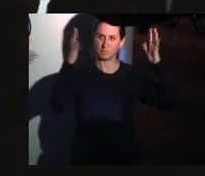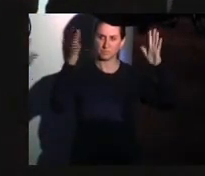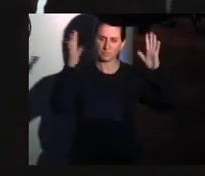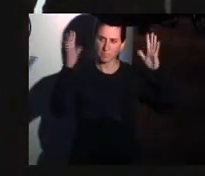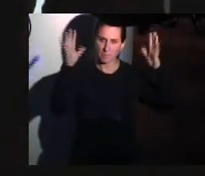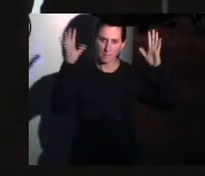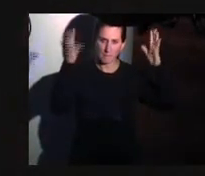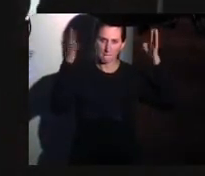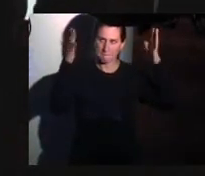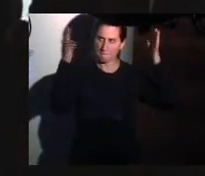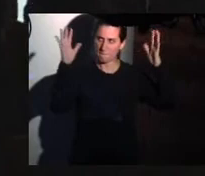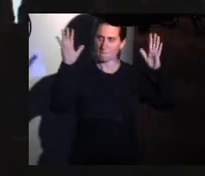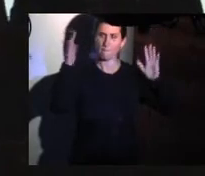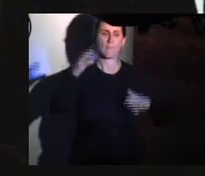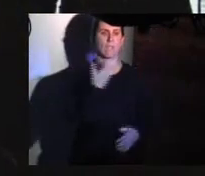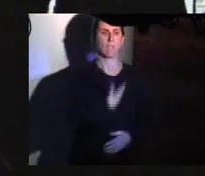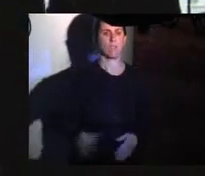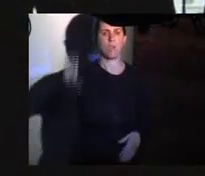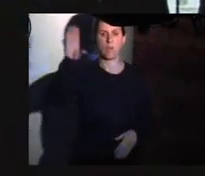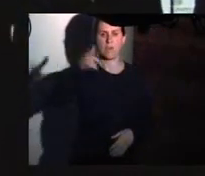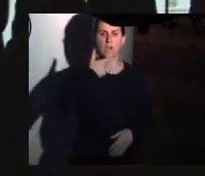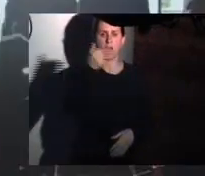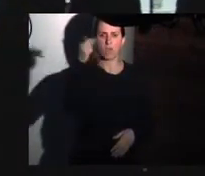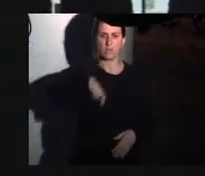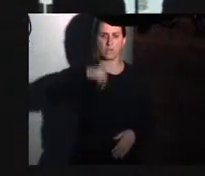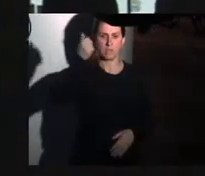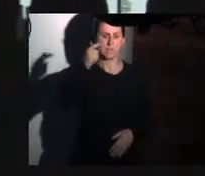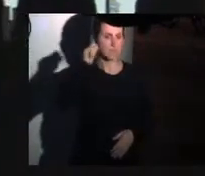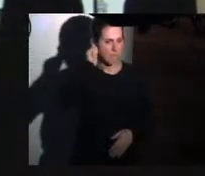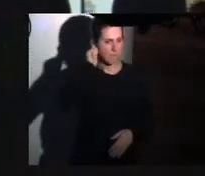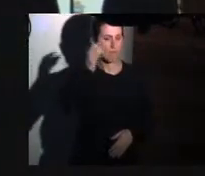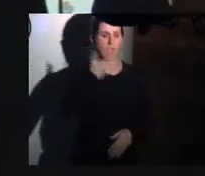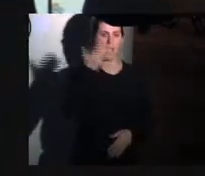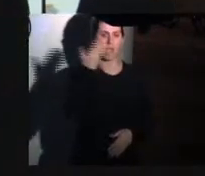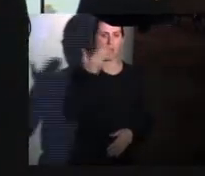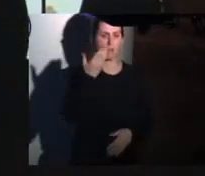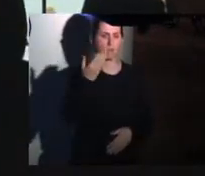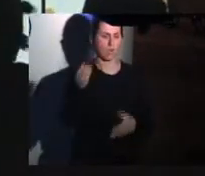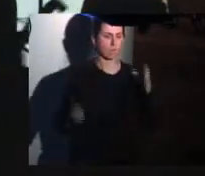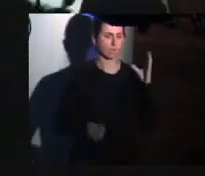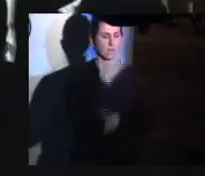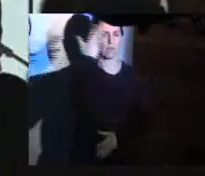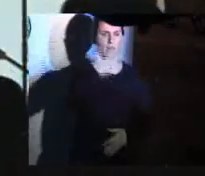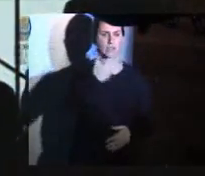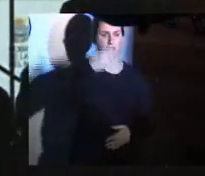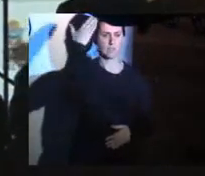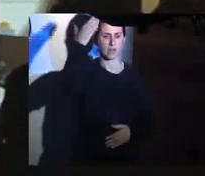la inauguración oficial de las terceras jornadas nacionales TECNAP 2014.